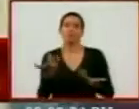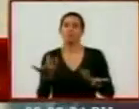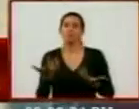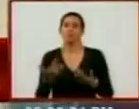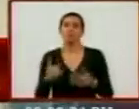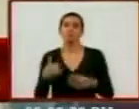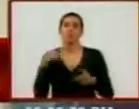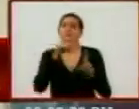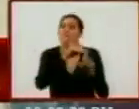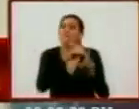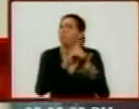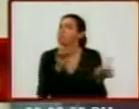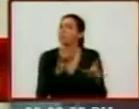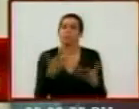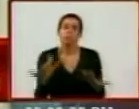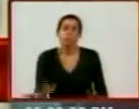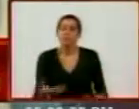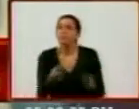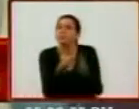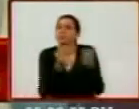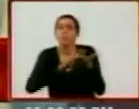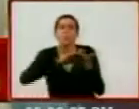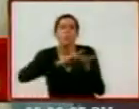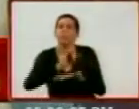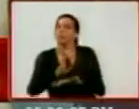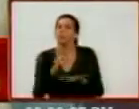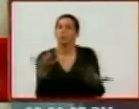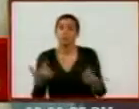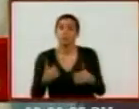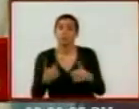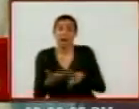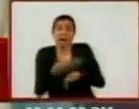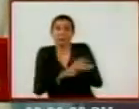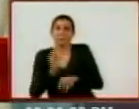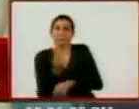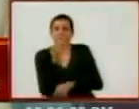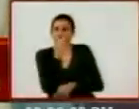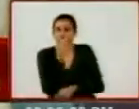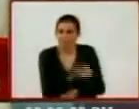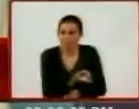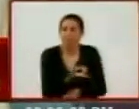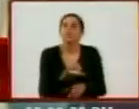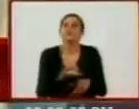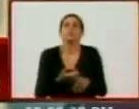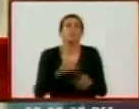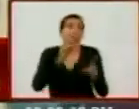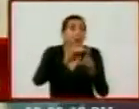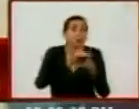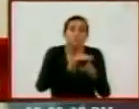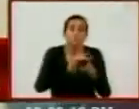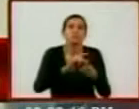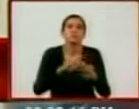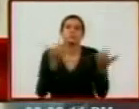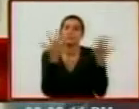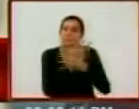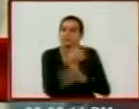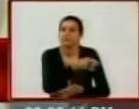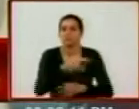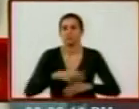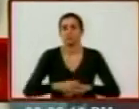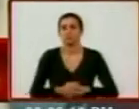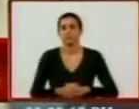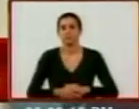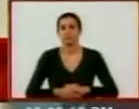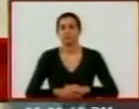la solución a el análisis que se hizo en la primera inspección no en donde pudimos comprobar que